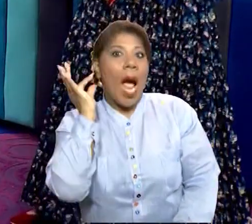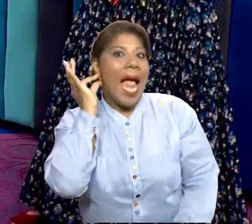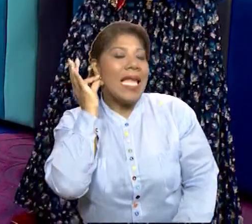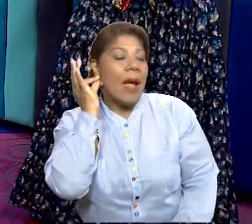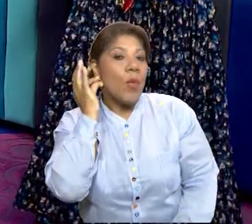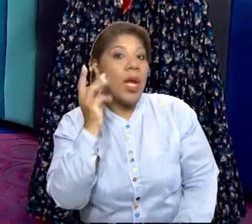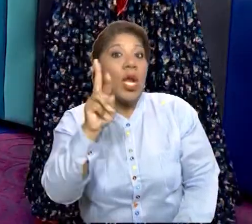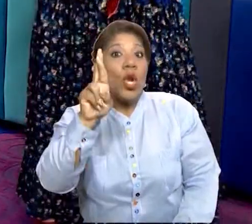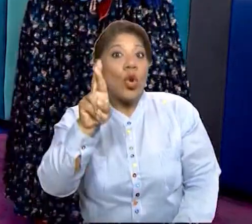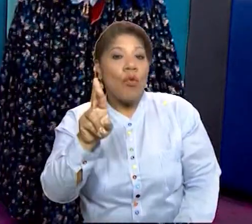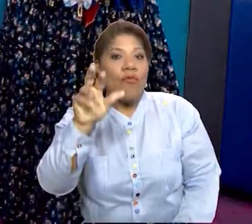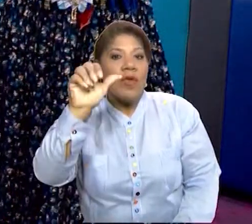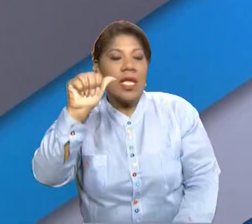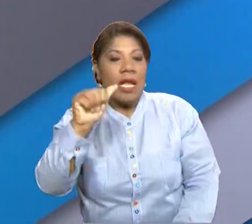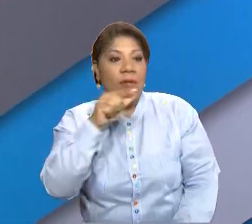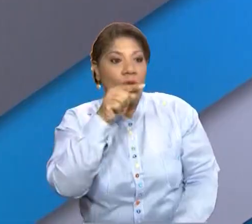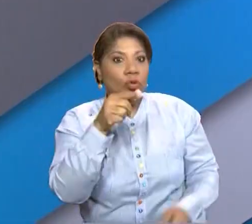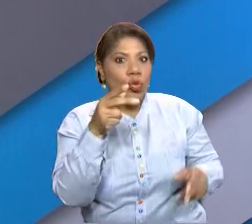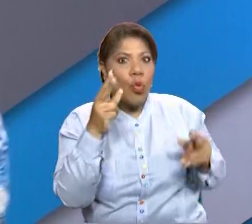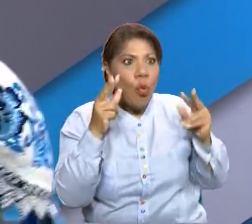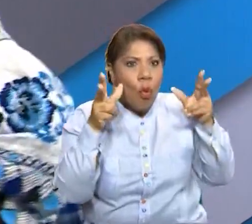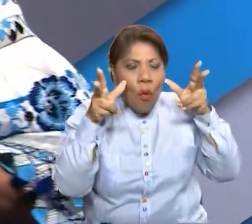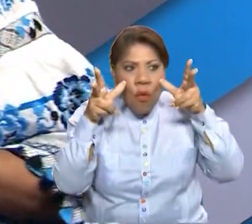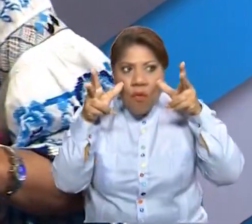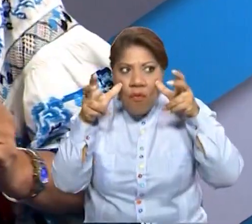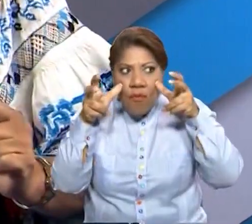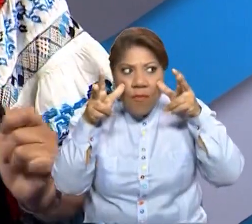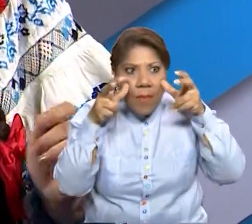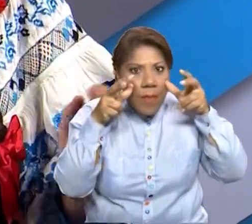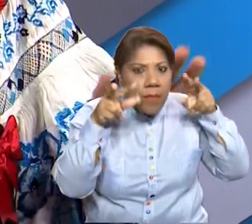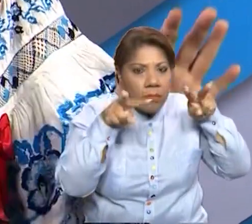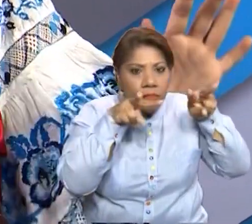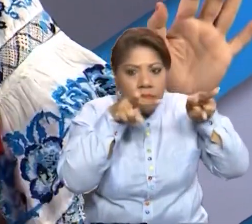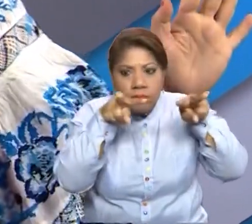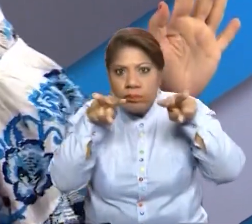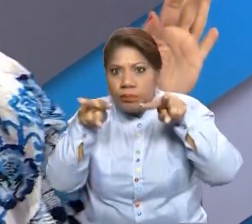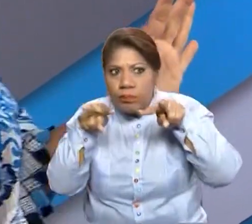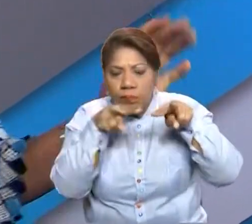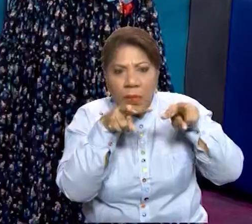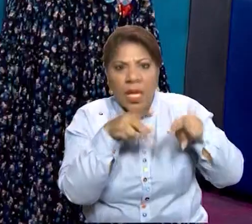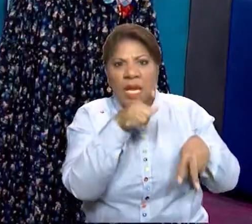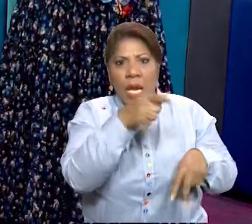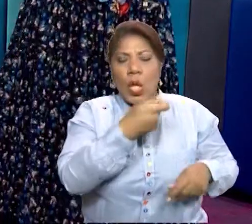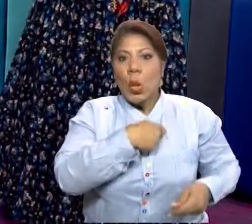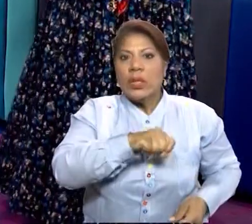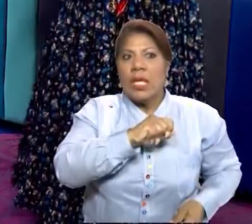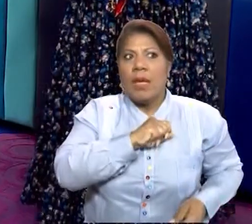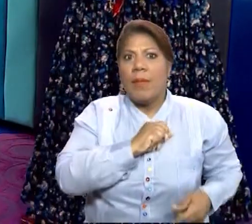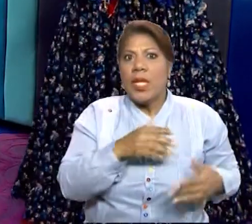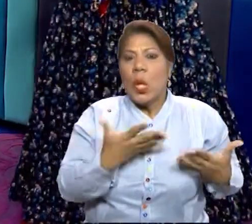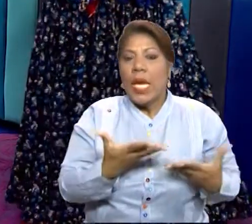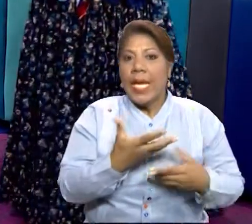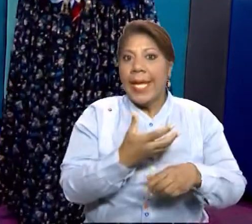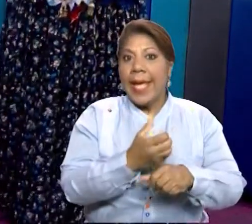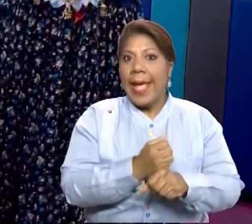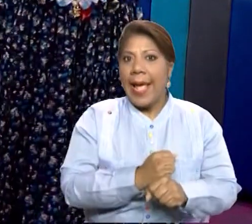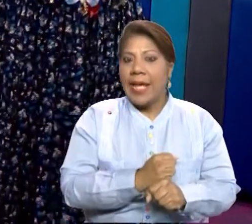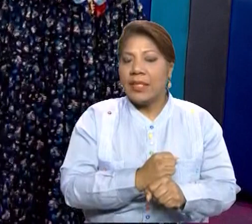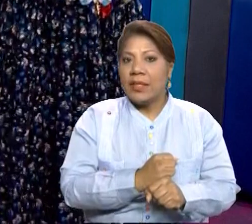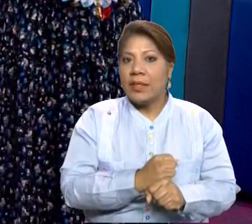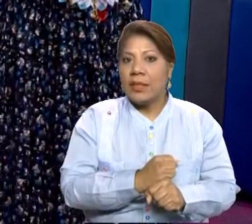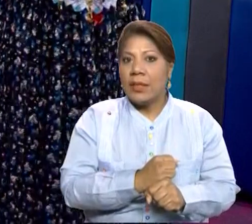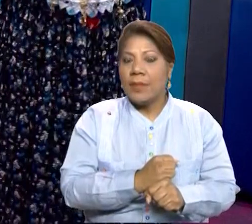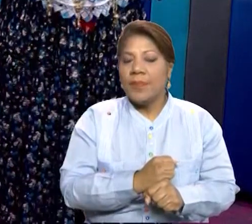qué? Para que fuera a vigilar a los soldados, a ver qué estaban haciendo. Y dice que ve que estaban